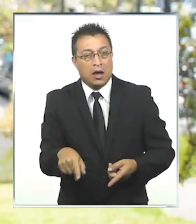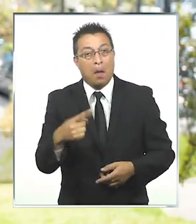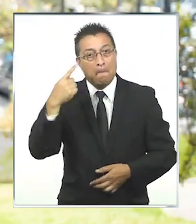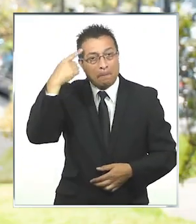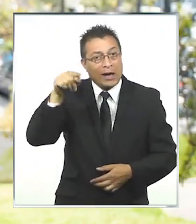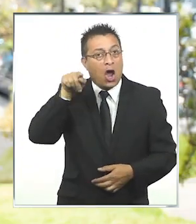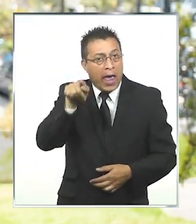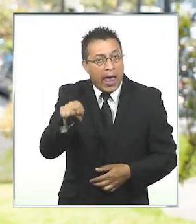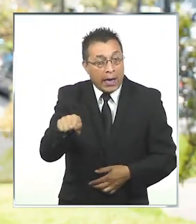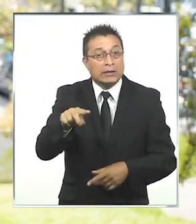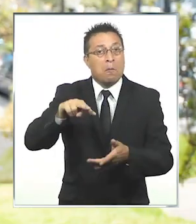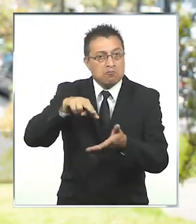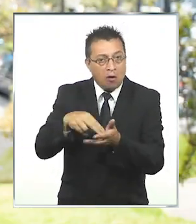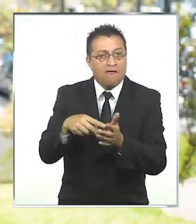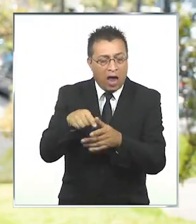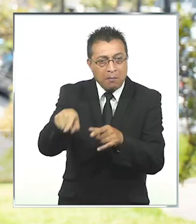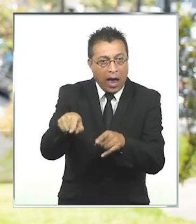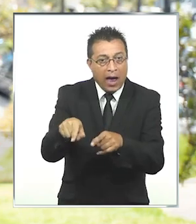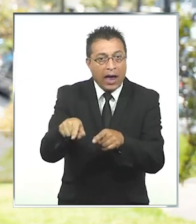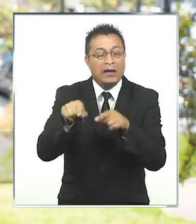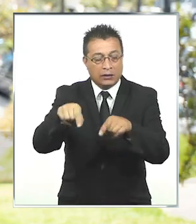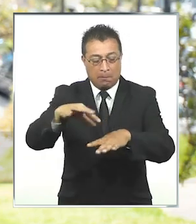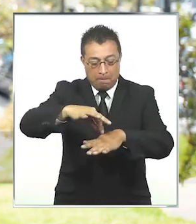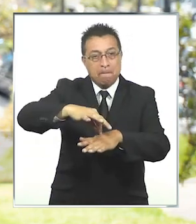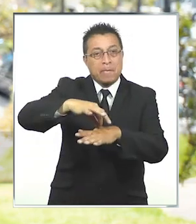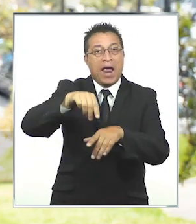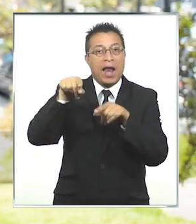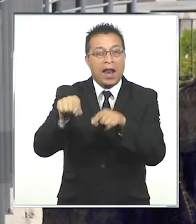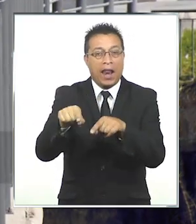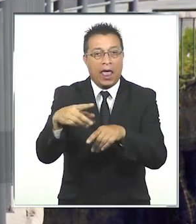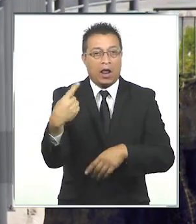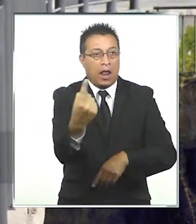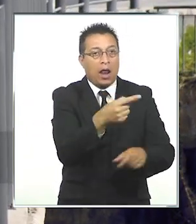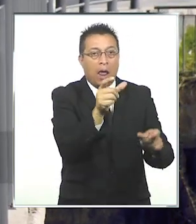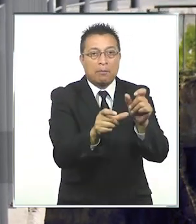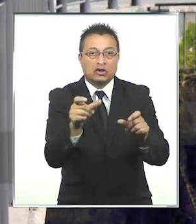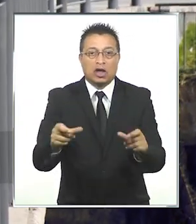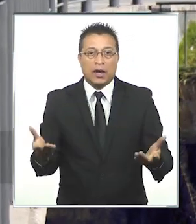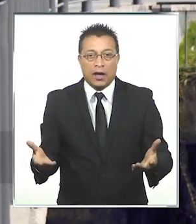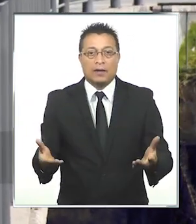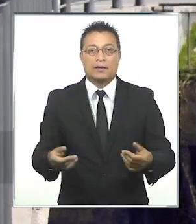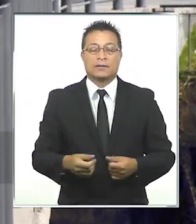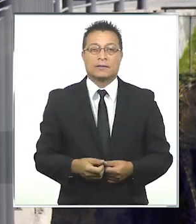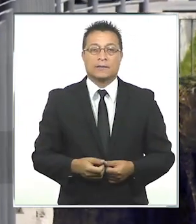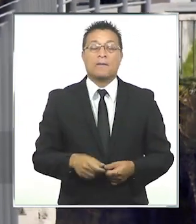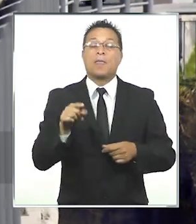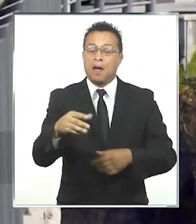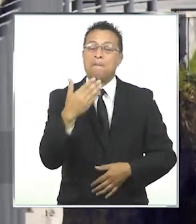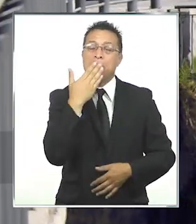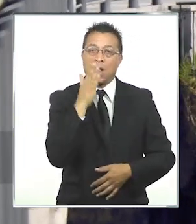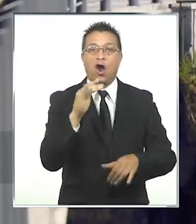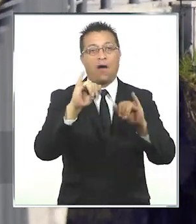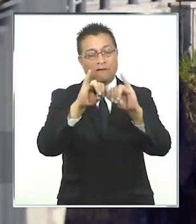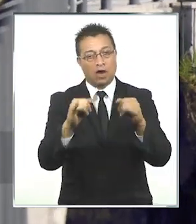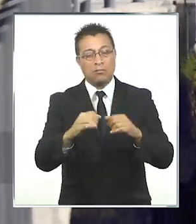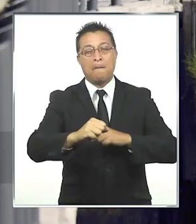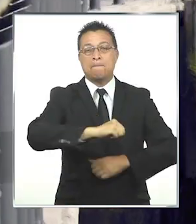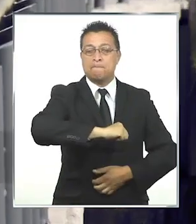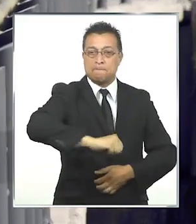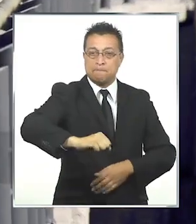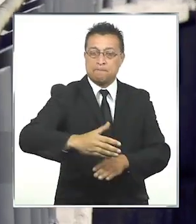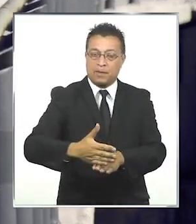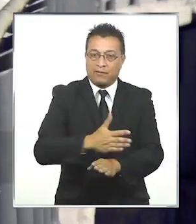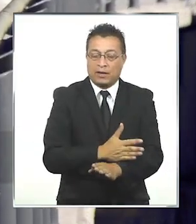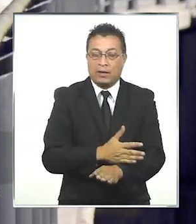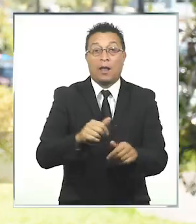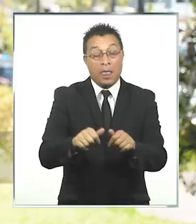país. Sin embargo, ese es el principal enemigo de la piel de nuestros habitantes. Y es la mejor